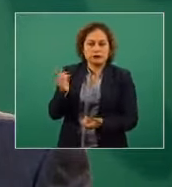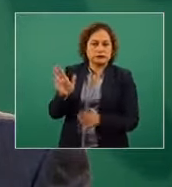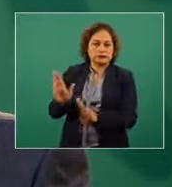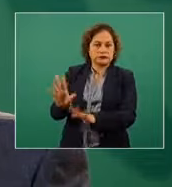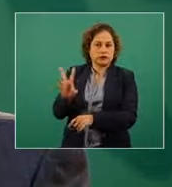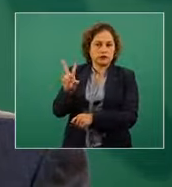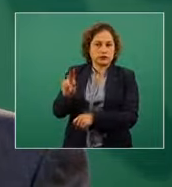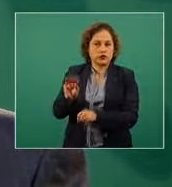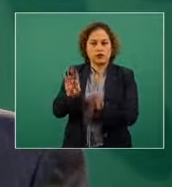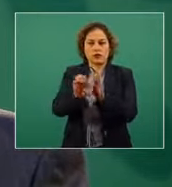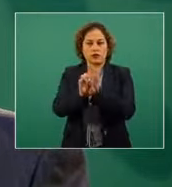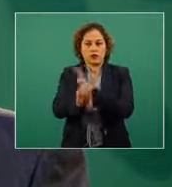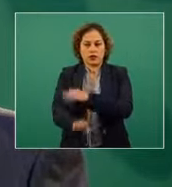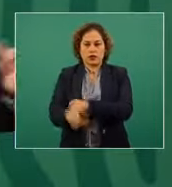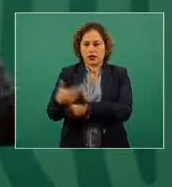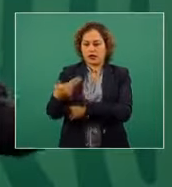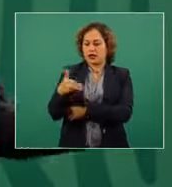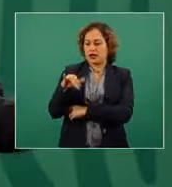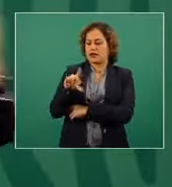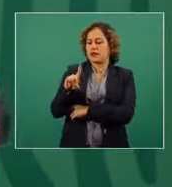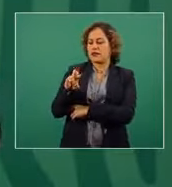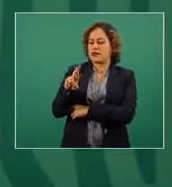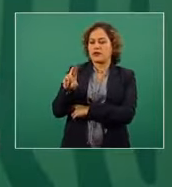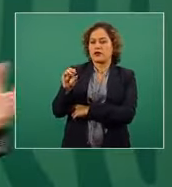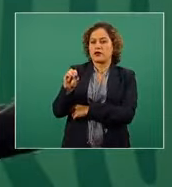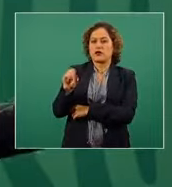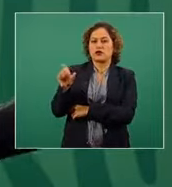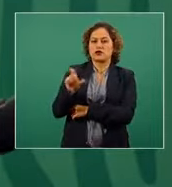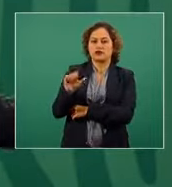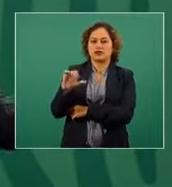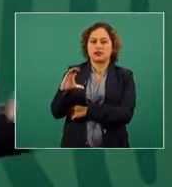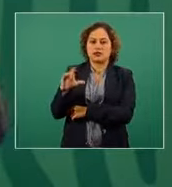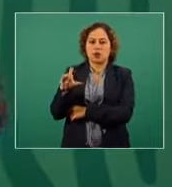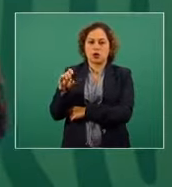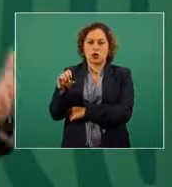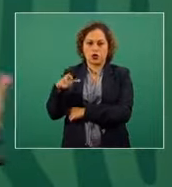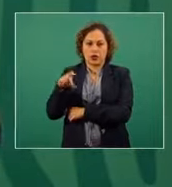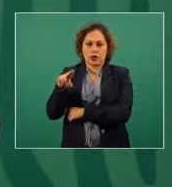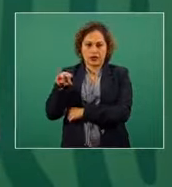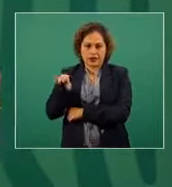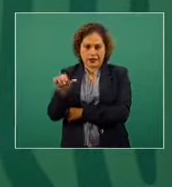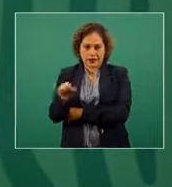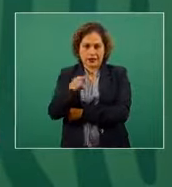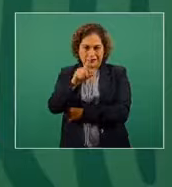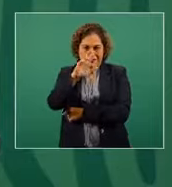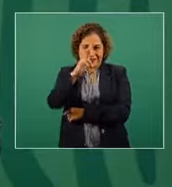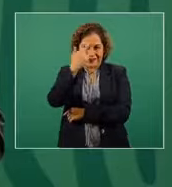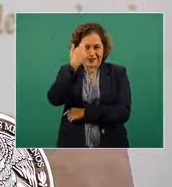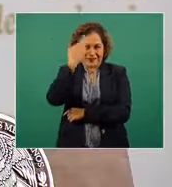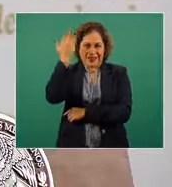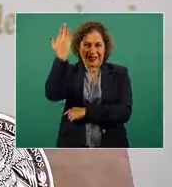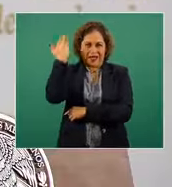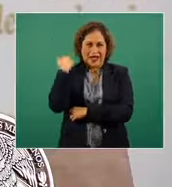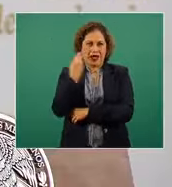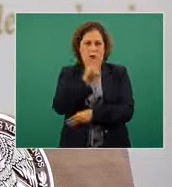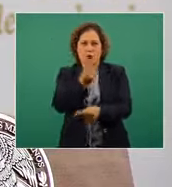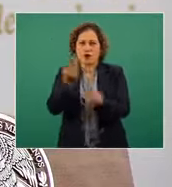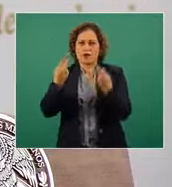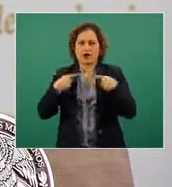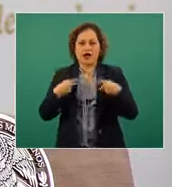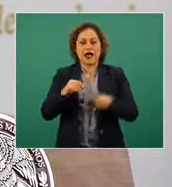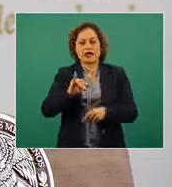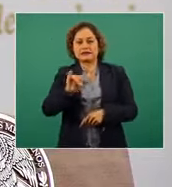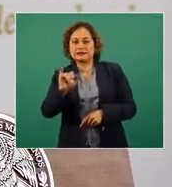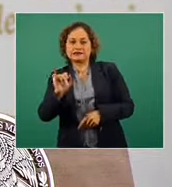fue hidroxicloroquina. Al principio de la epidemia, lo recordarán, hubo mucho entusiasmo sobre la posibilidad de que